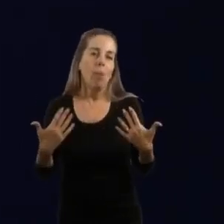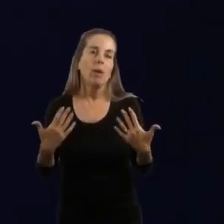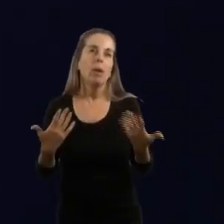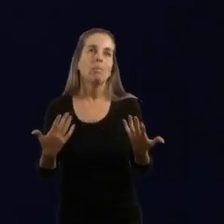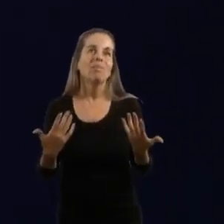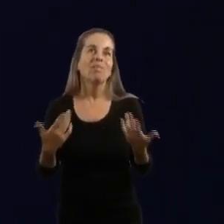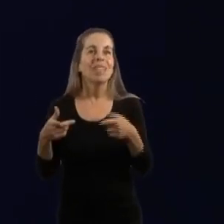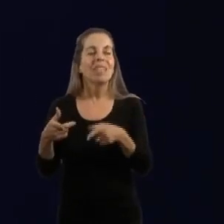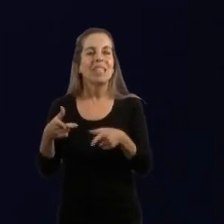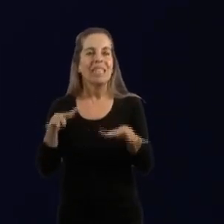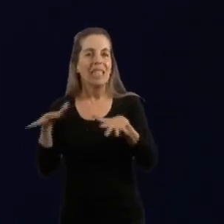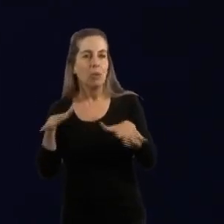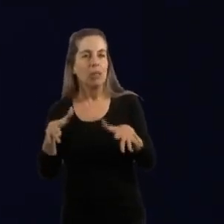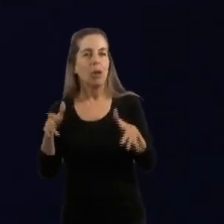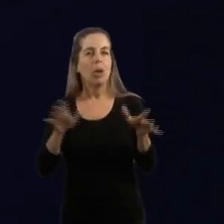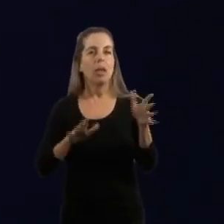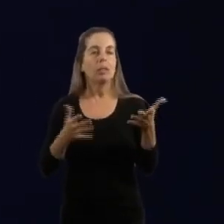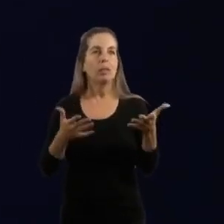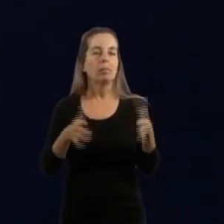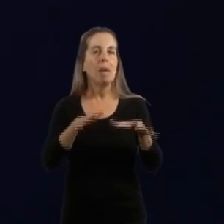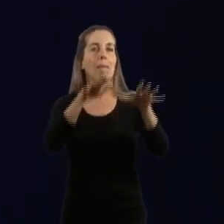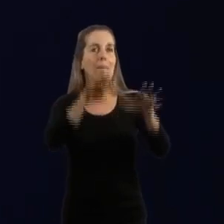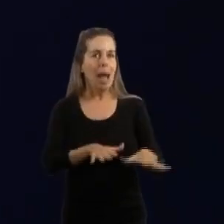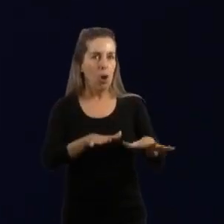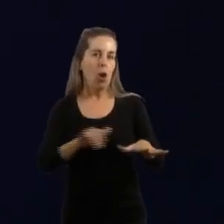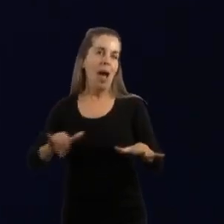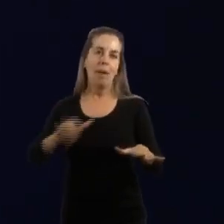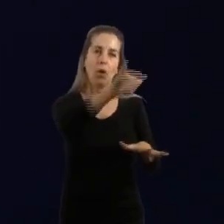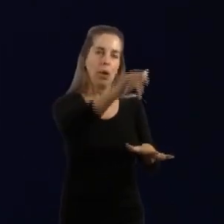paros, a los primeros que perjudican son a